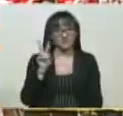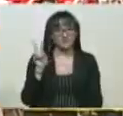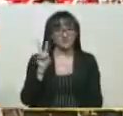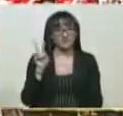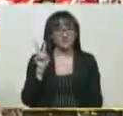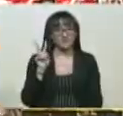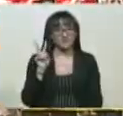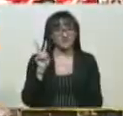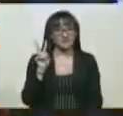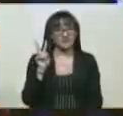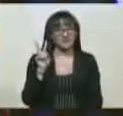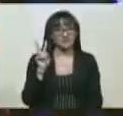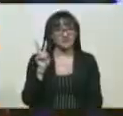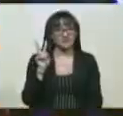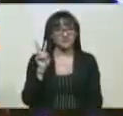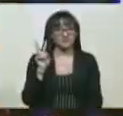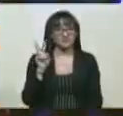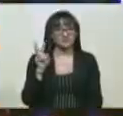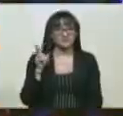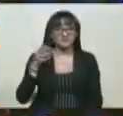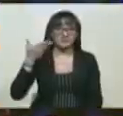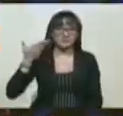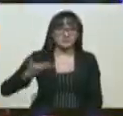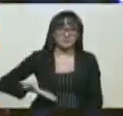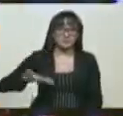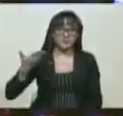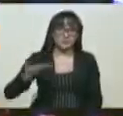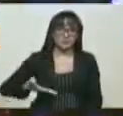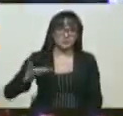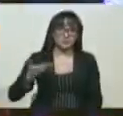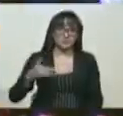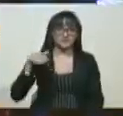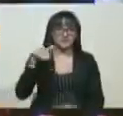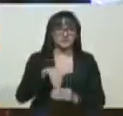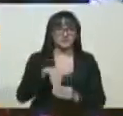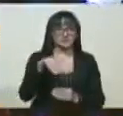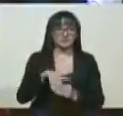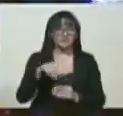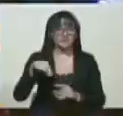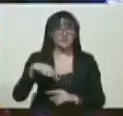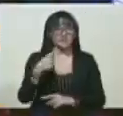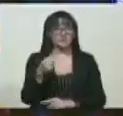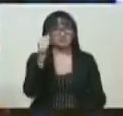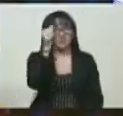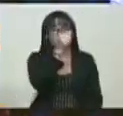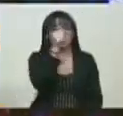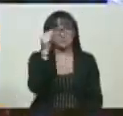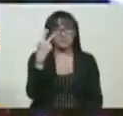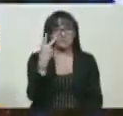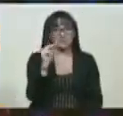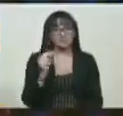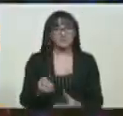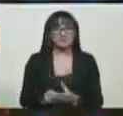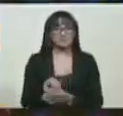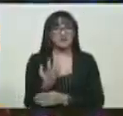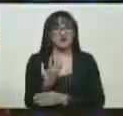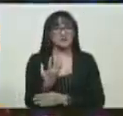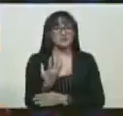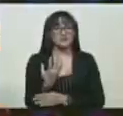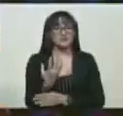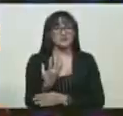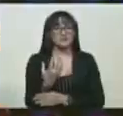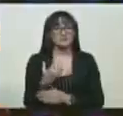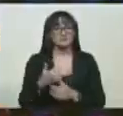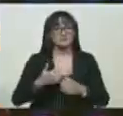sobre el reto y la importancia de las elecciones del próximo domingo 20 de mayo lo que hace es